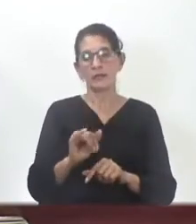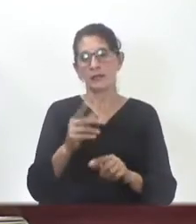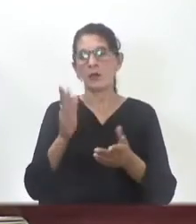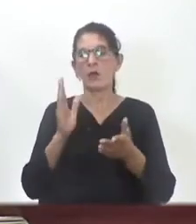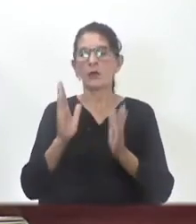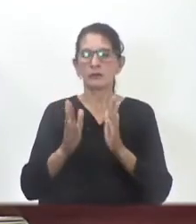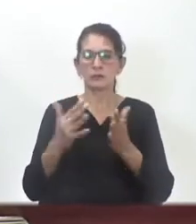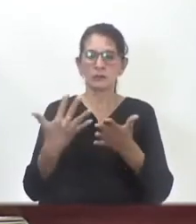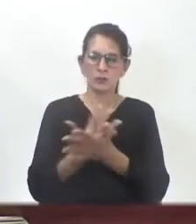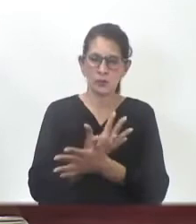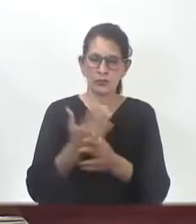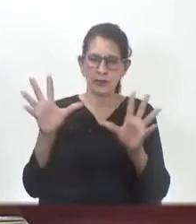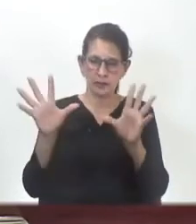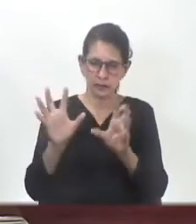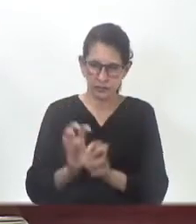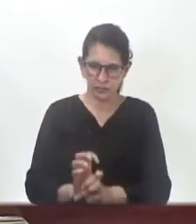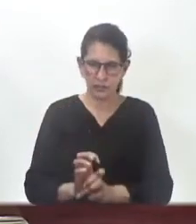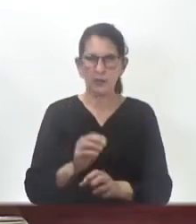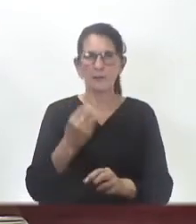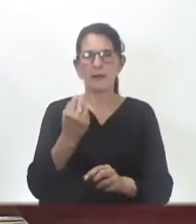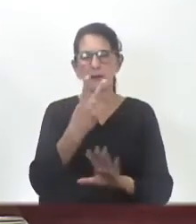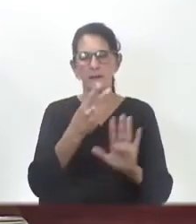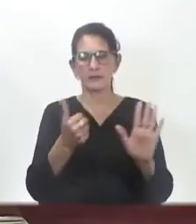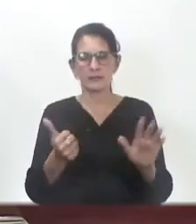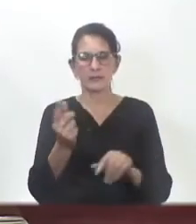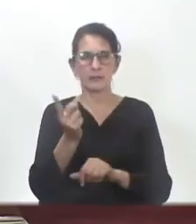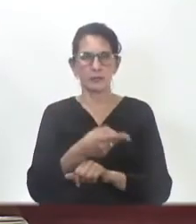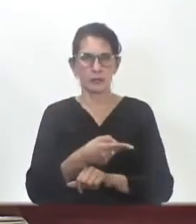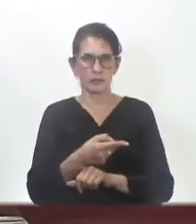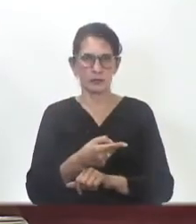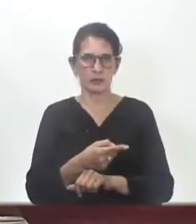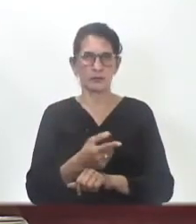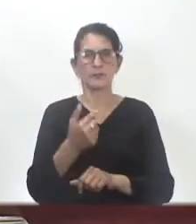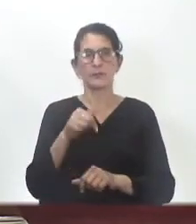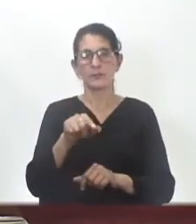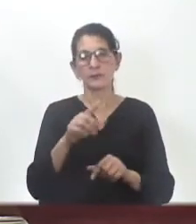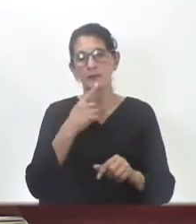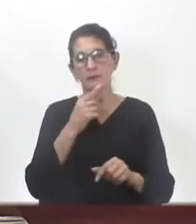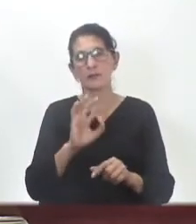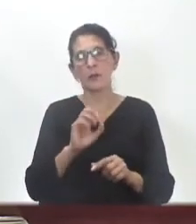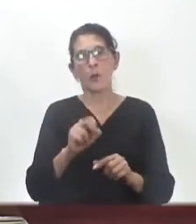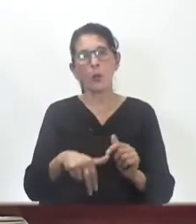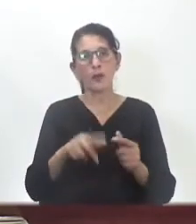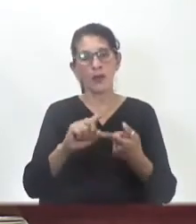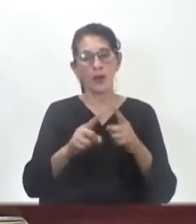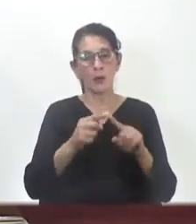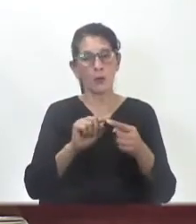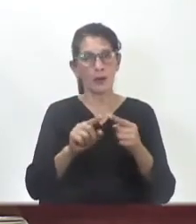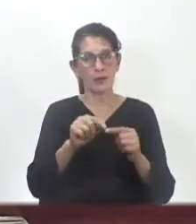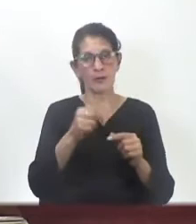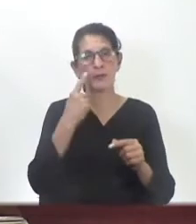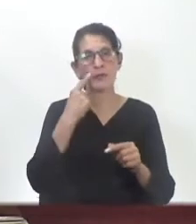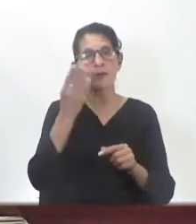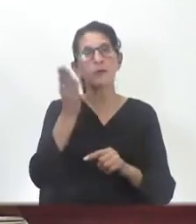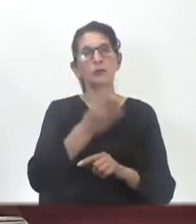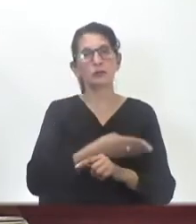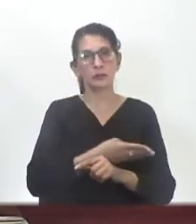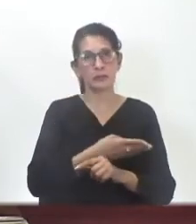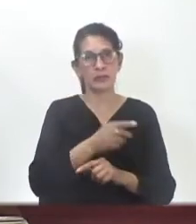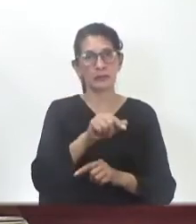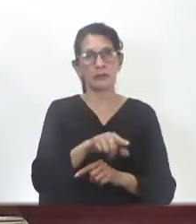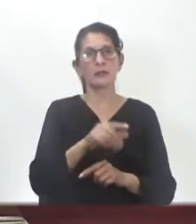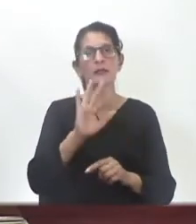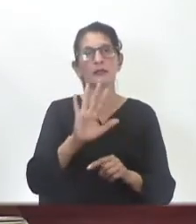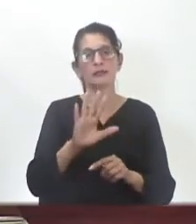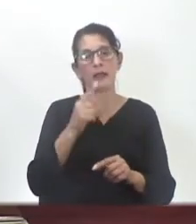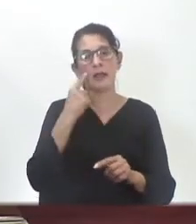trato cruel, inhumano y degradante para el 26% de los mismos. De acuerdo a esto, el 73% de la población penitenciaria estaba alojada